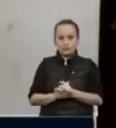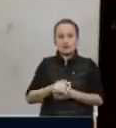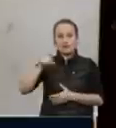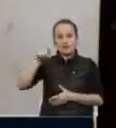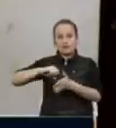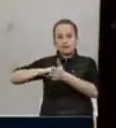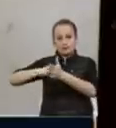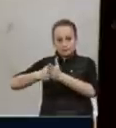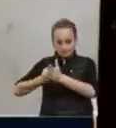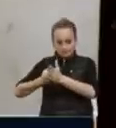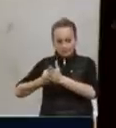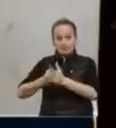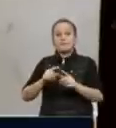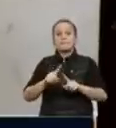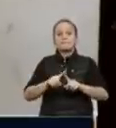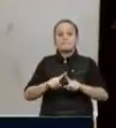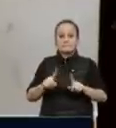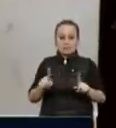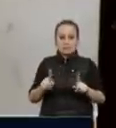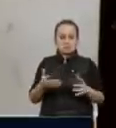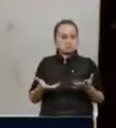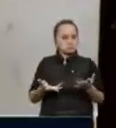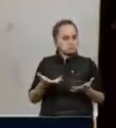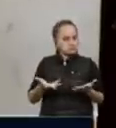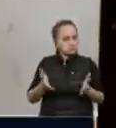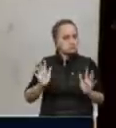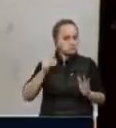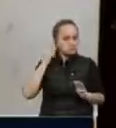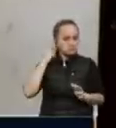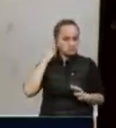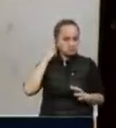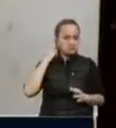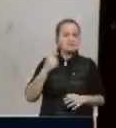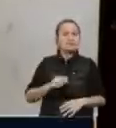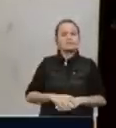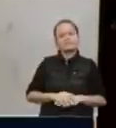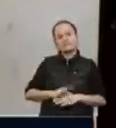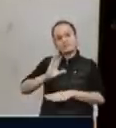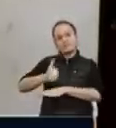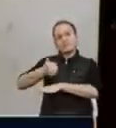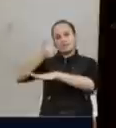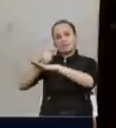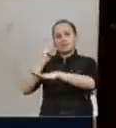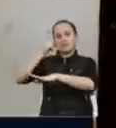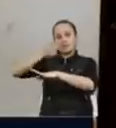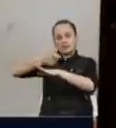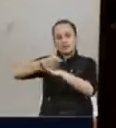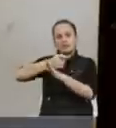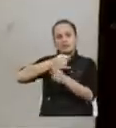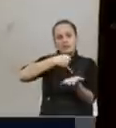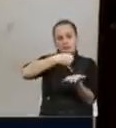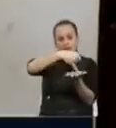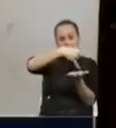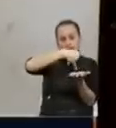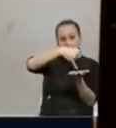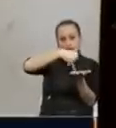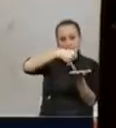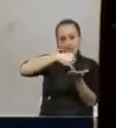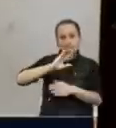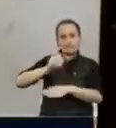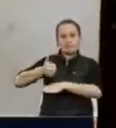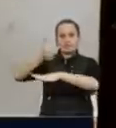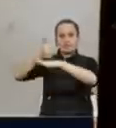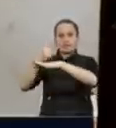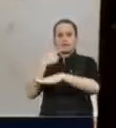pero de la que se puede... Son las directrices, los lineamientos que el Comandante General de las